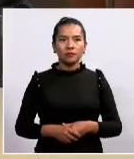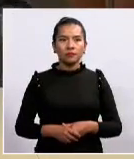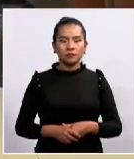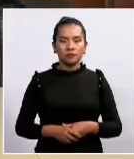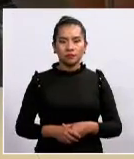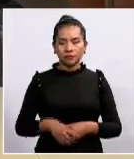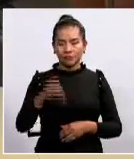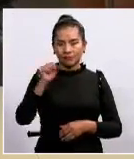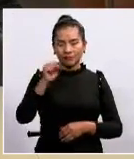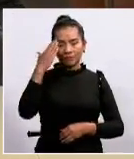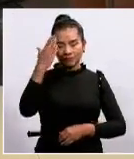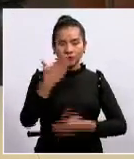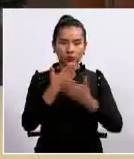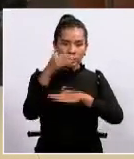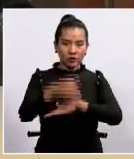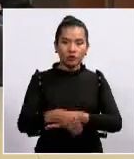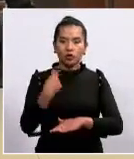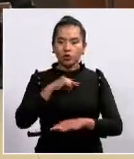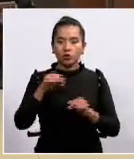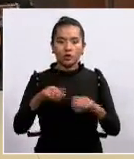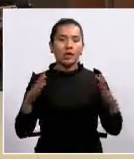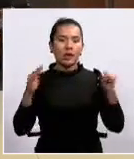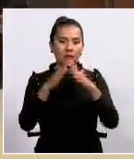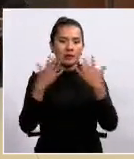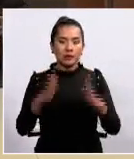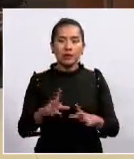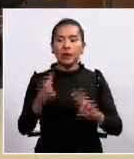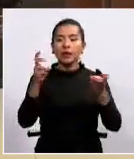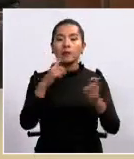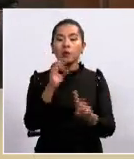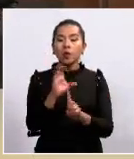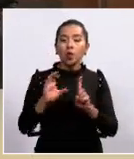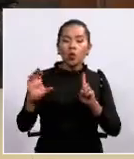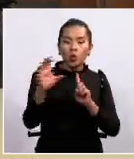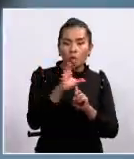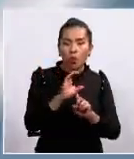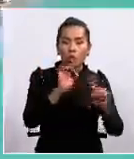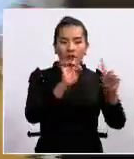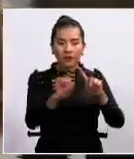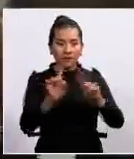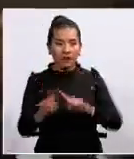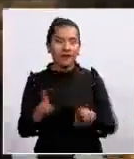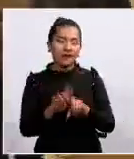¿Cómo estás, Brisca? Buenas noches. Y hasta la sede de gobierno, pues la cultura, el arte también es parte de la noticia el día de hoy.